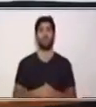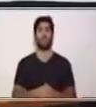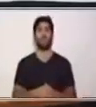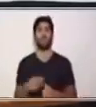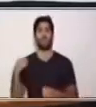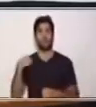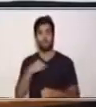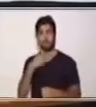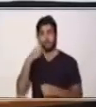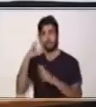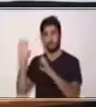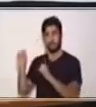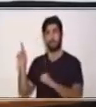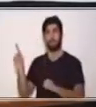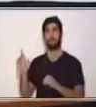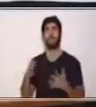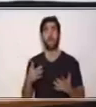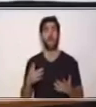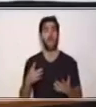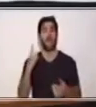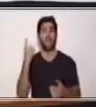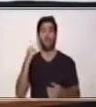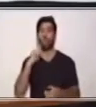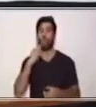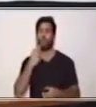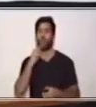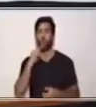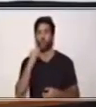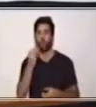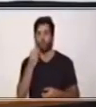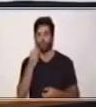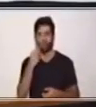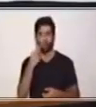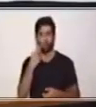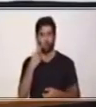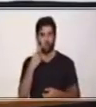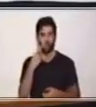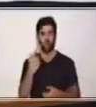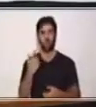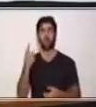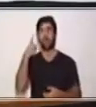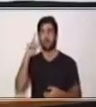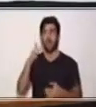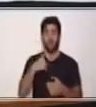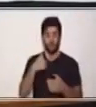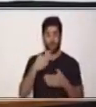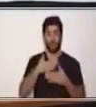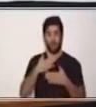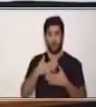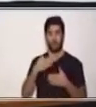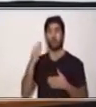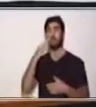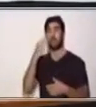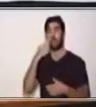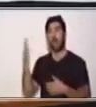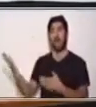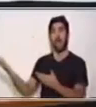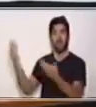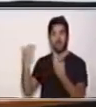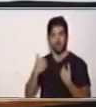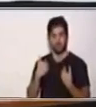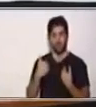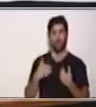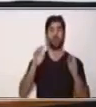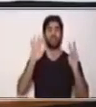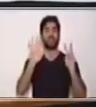estoy hablando de dulces, ¿verdad? Dice, para mi cumpleaños, mi mamá, Esther, me regala